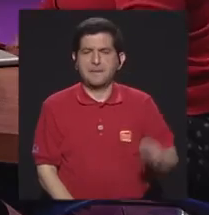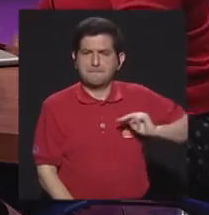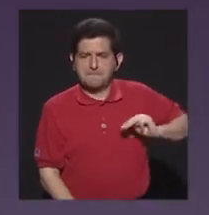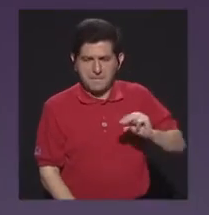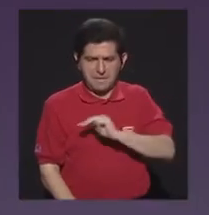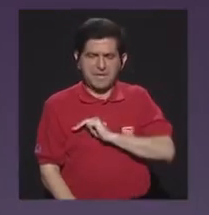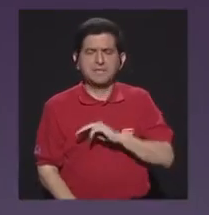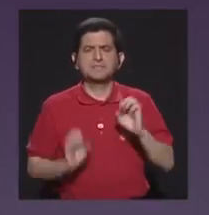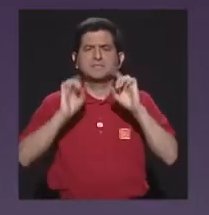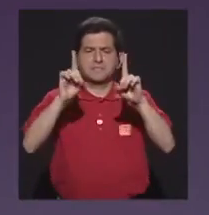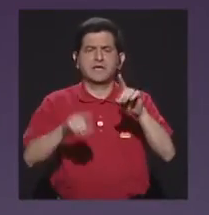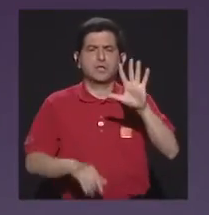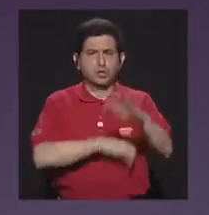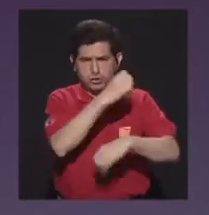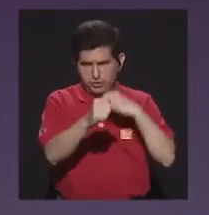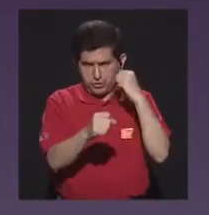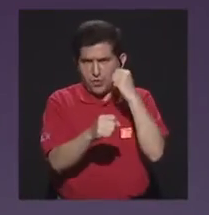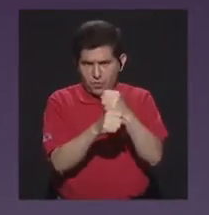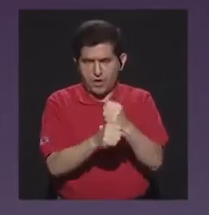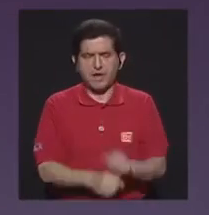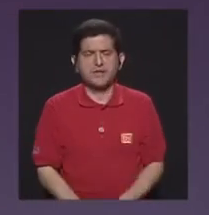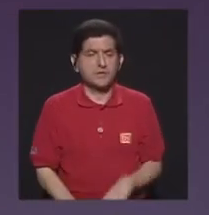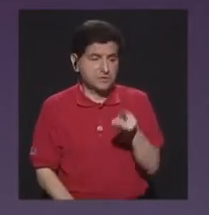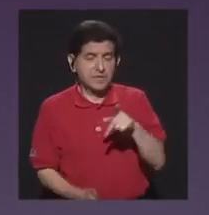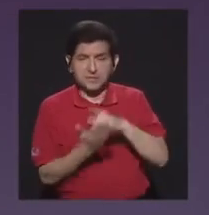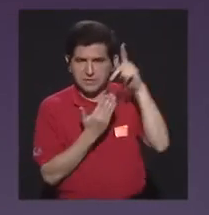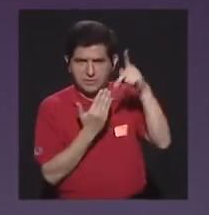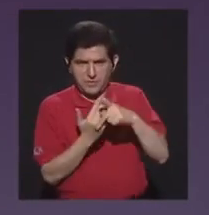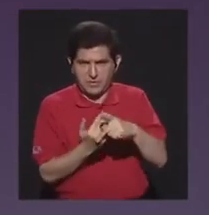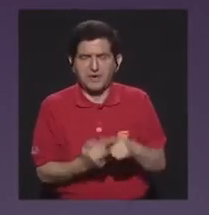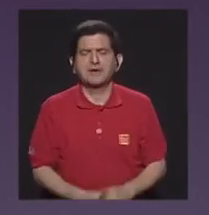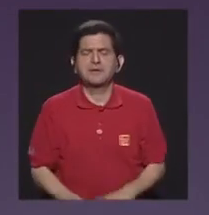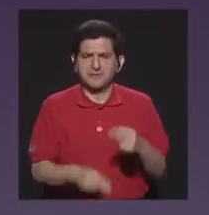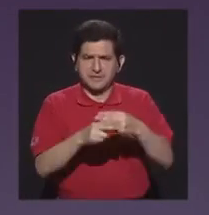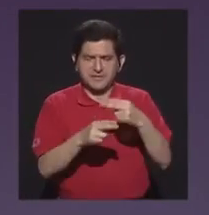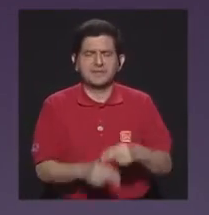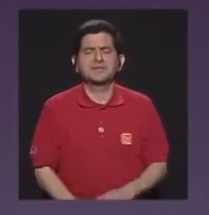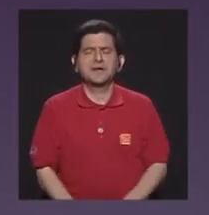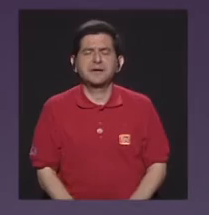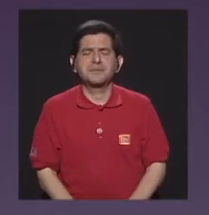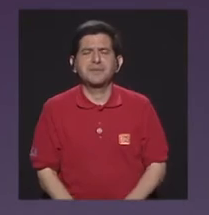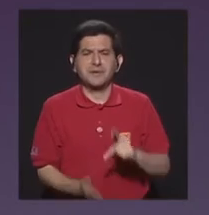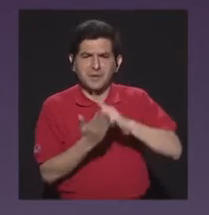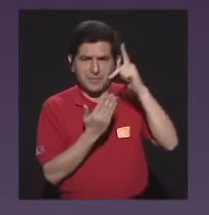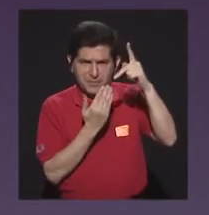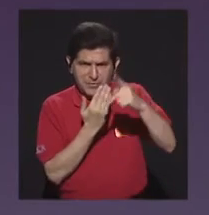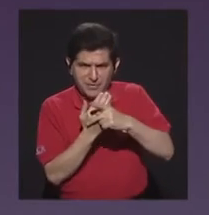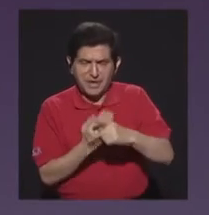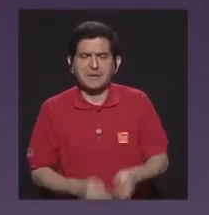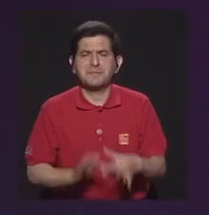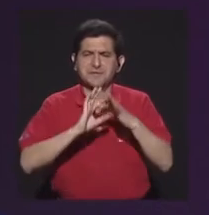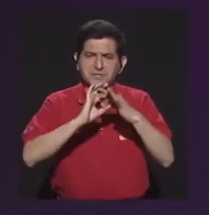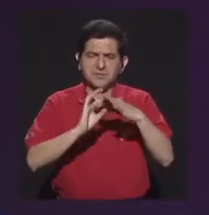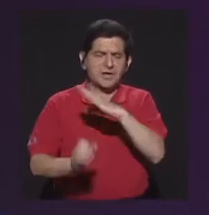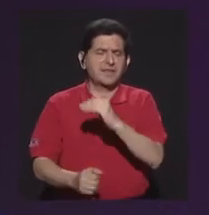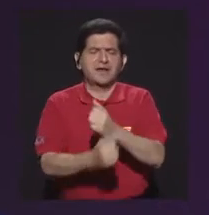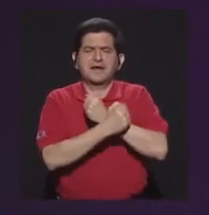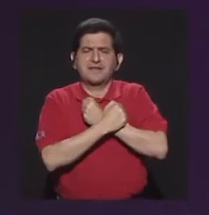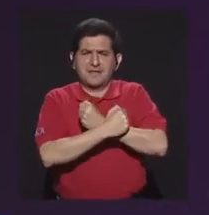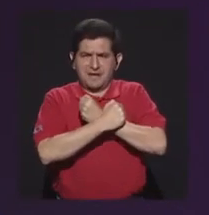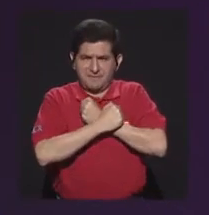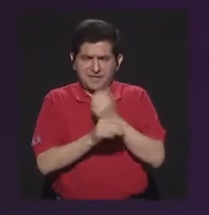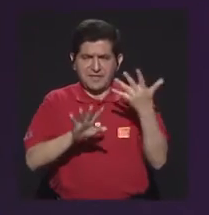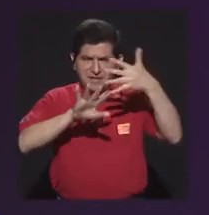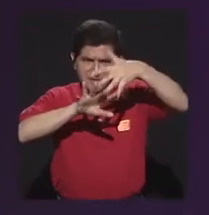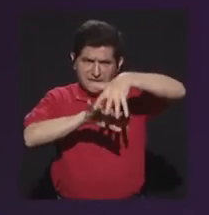este programa de educación que se llama Educación para la Afectividad y Sexualidad Integral, ¿qué nota le pondríamos al